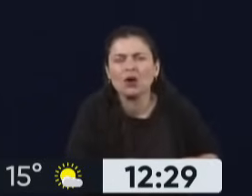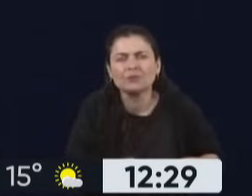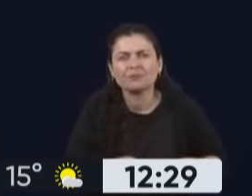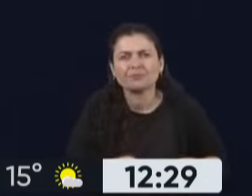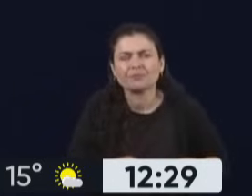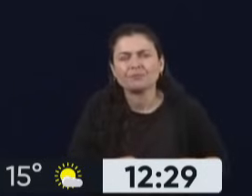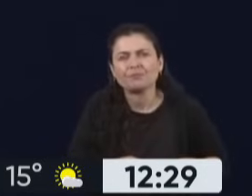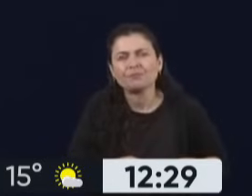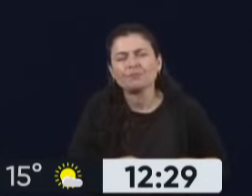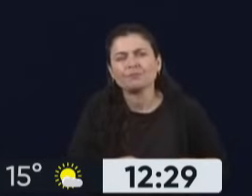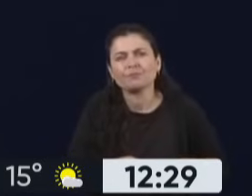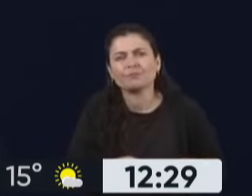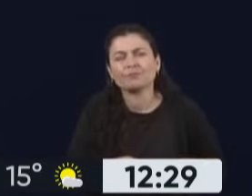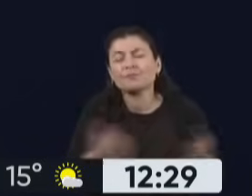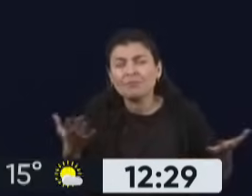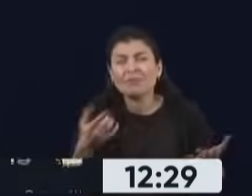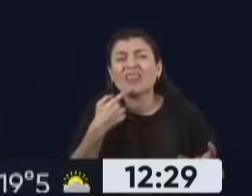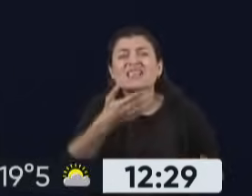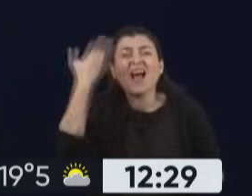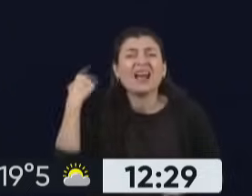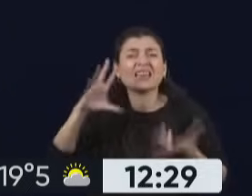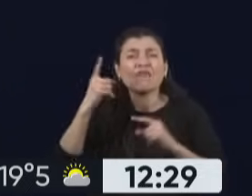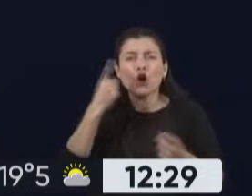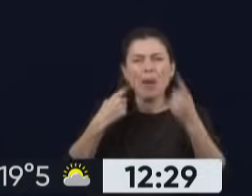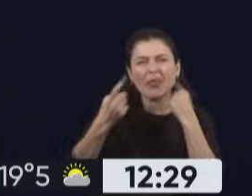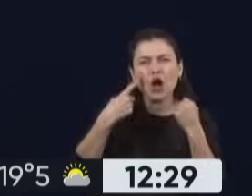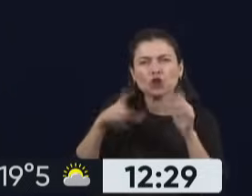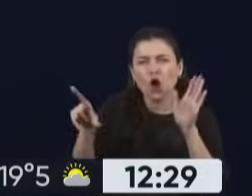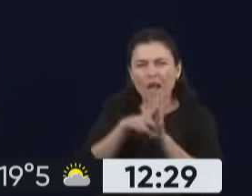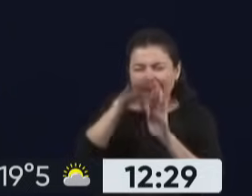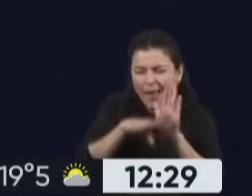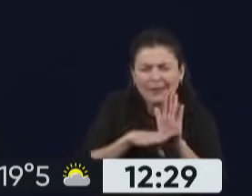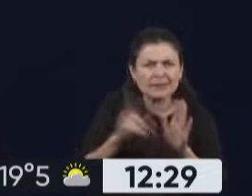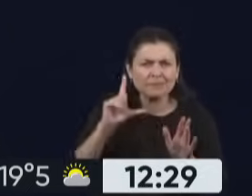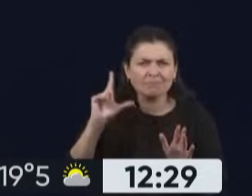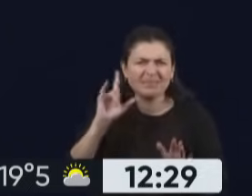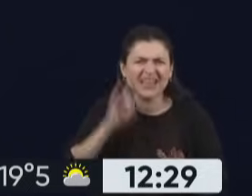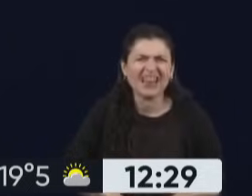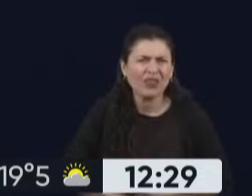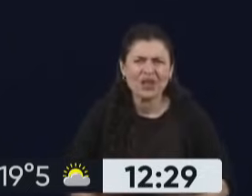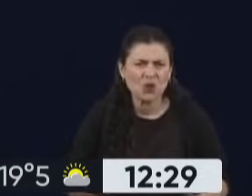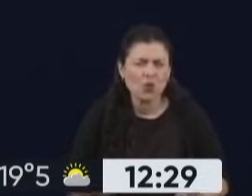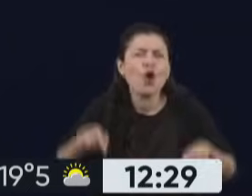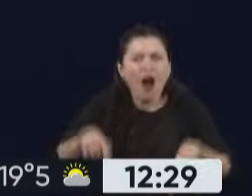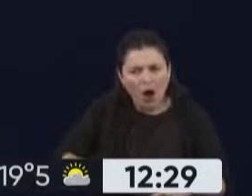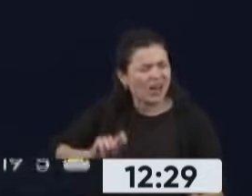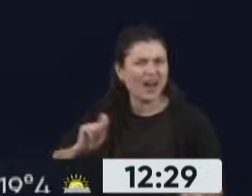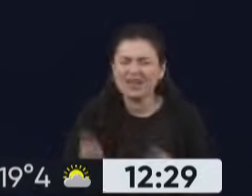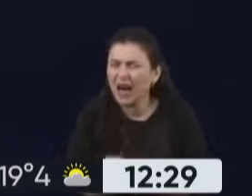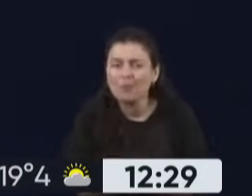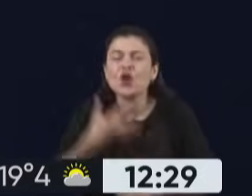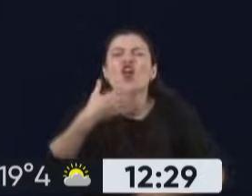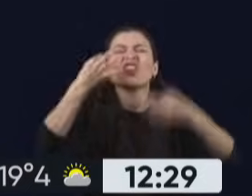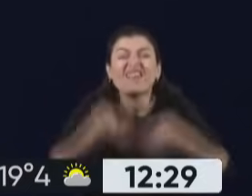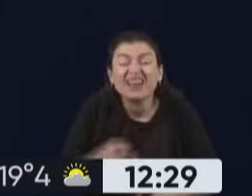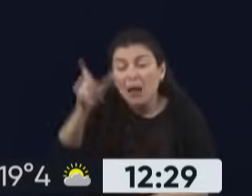autorizados por regulaciones inentendibles, sino que tiene que ver con, de vuelta digo, perseguir las amenazas que son